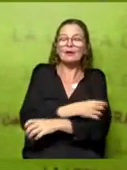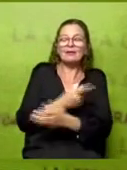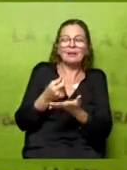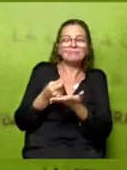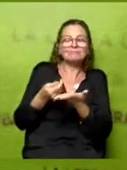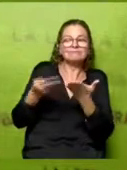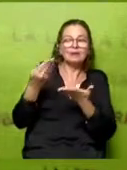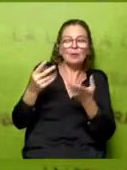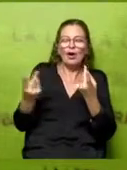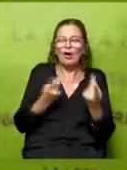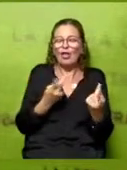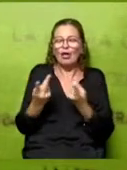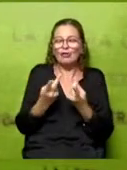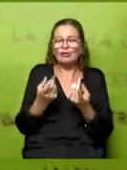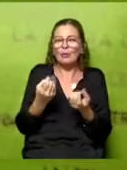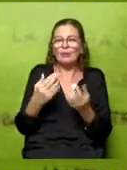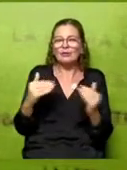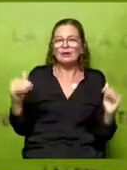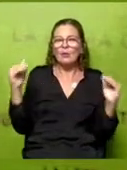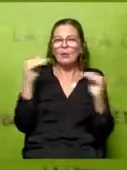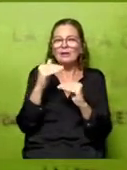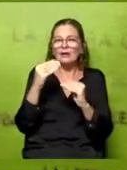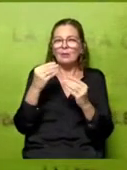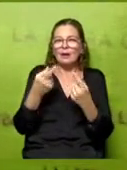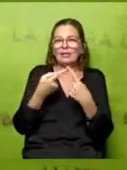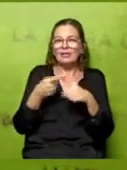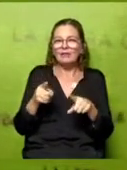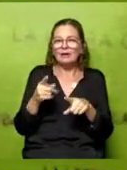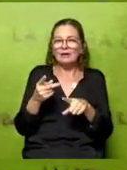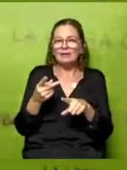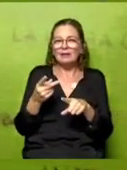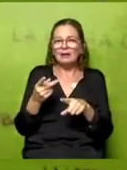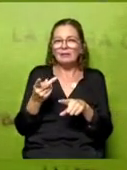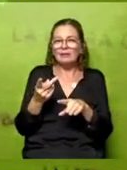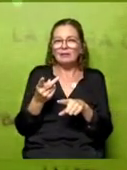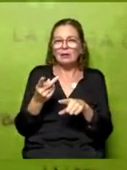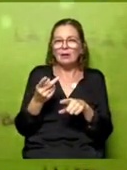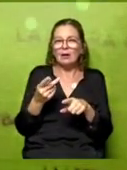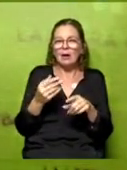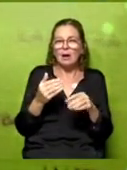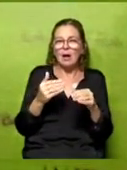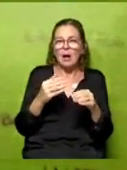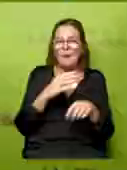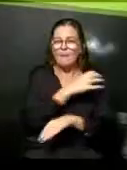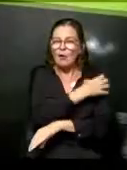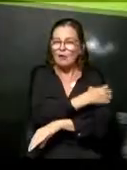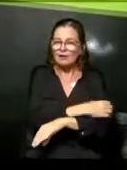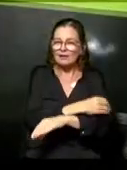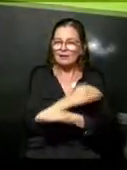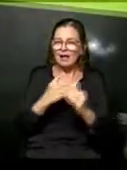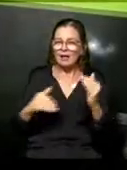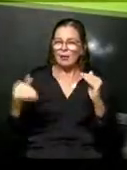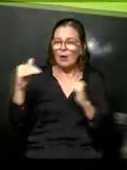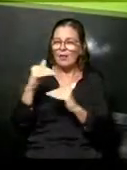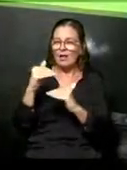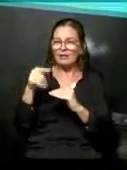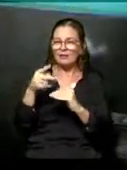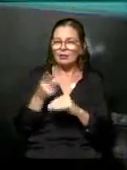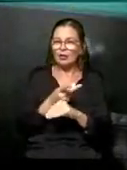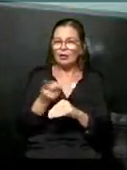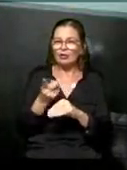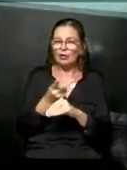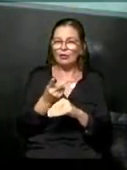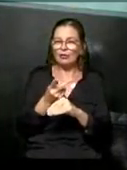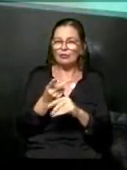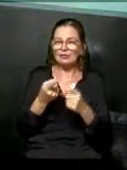vínculo y cómo se manifiesta eso en desigualdad. Uh-huh. ¿Cuál es la diferencia entonces entre pobreza y desigualdad? A ver, pobreza y desigualdad son dos